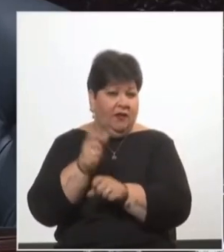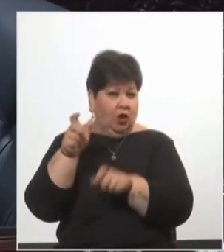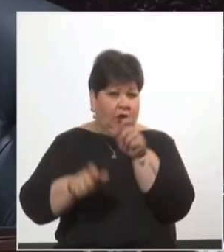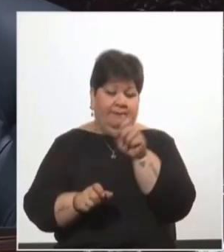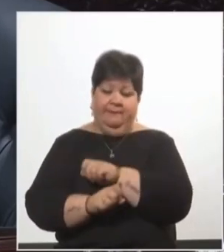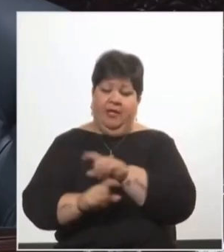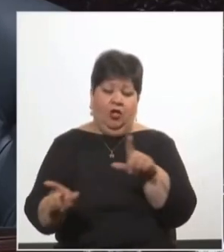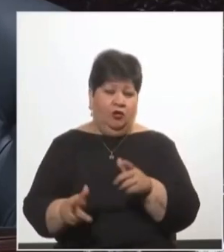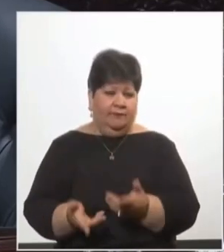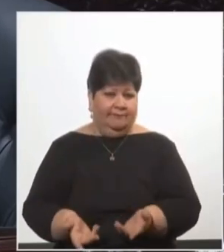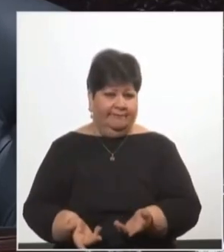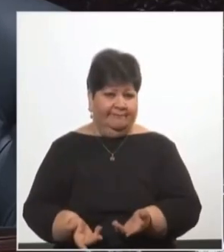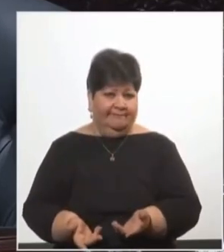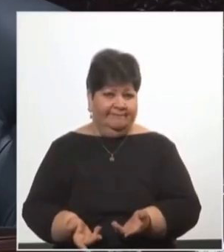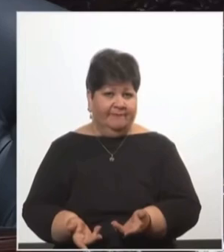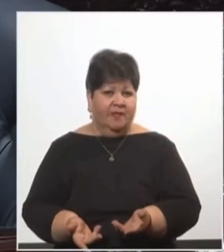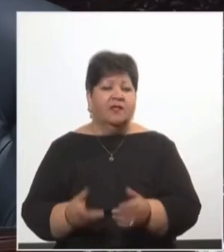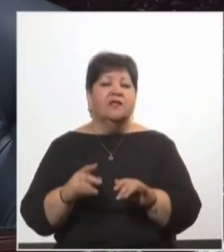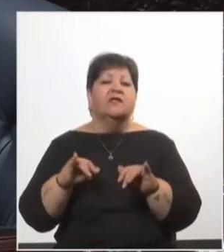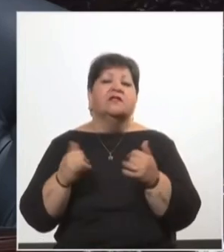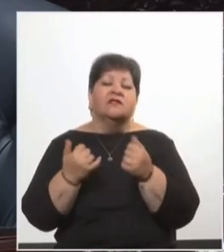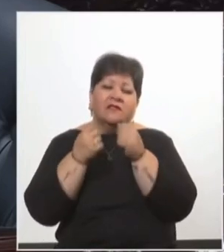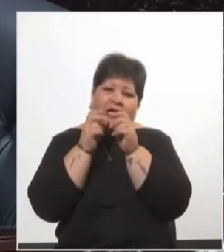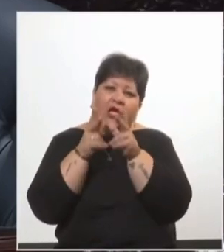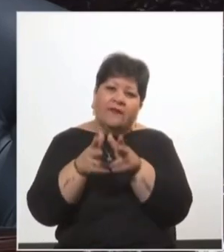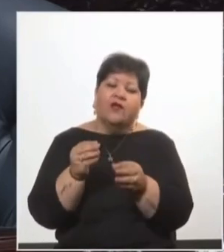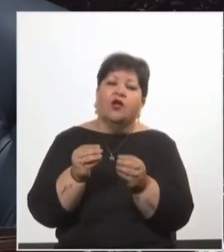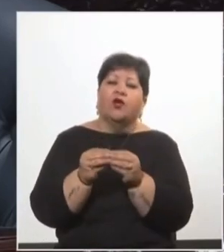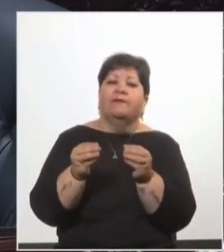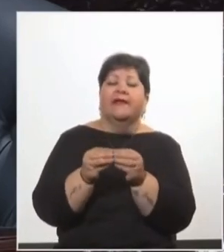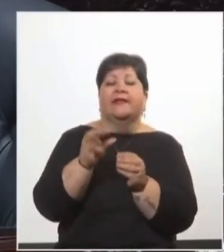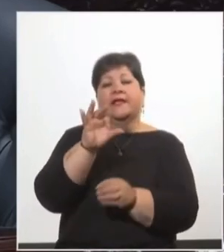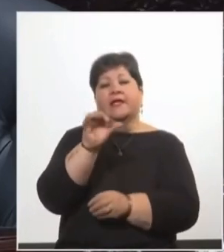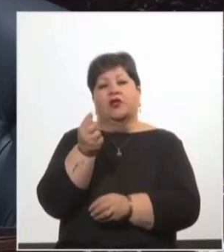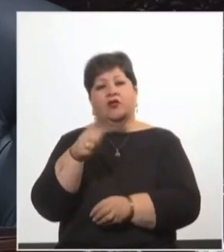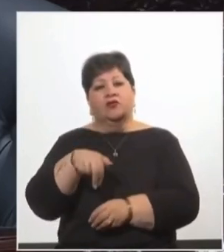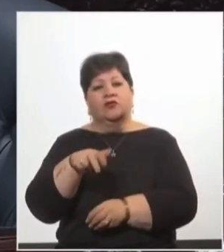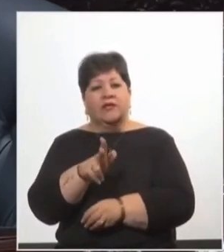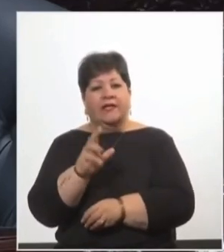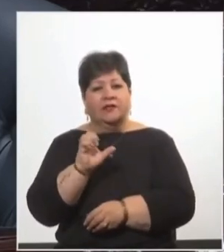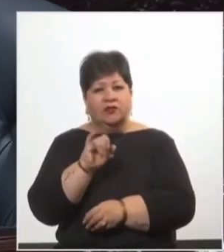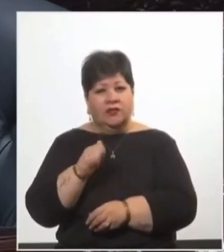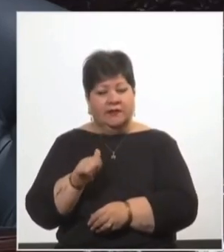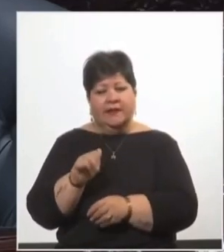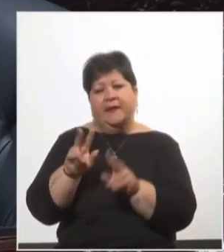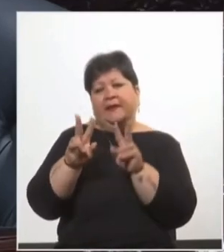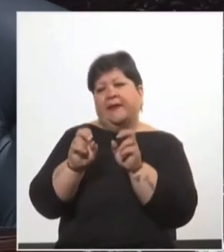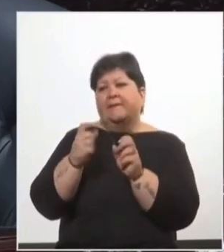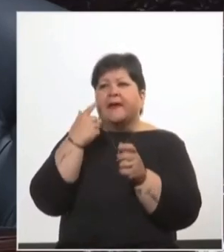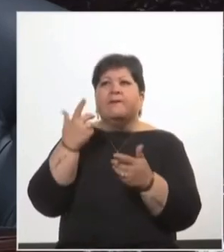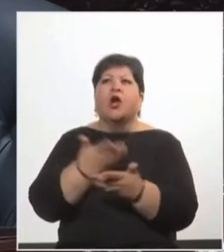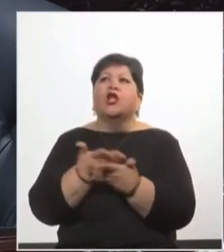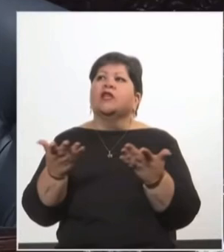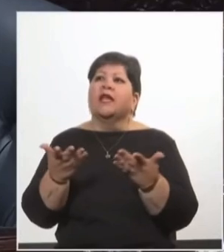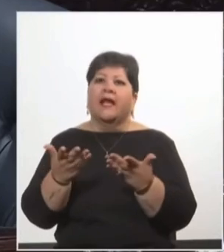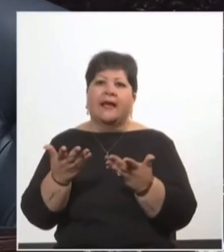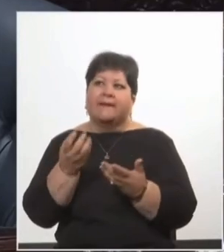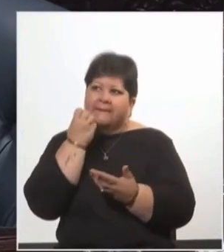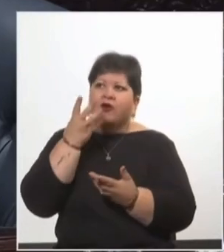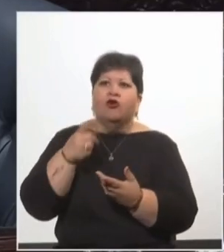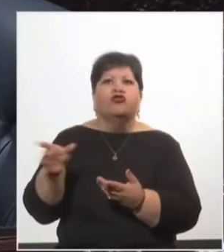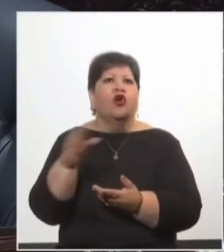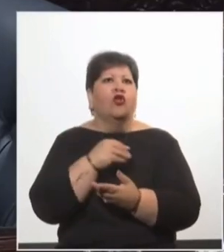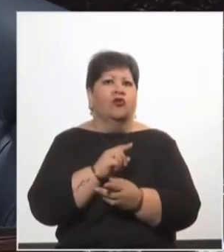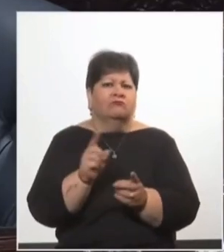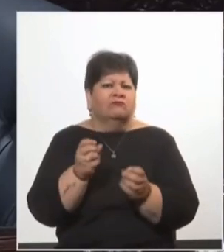peor. Ya lo dijo nuestro compañero Sánchez, el tema no es demostrar que todo el mundo iba a estar mejor. ¿Por qué